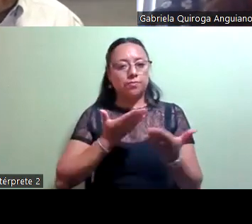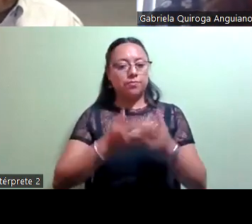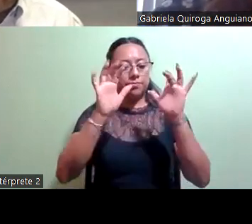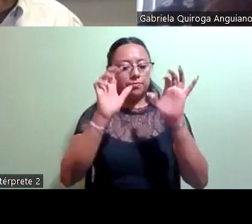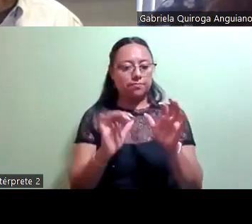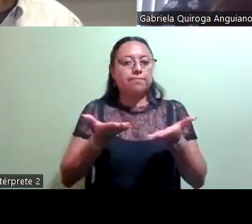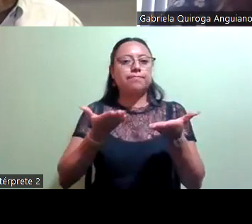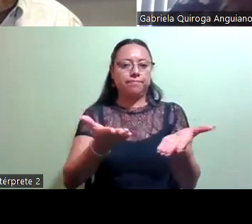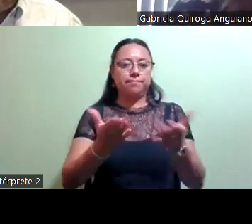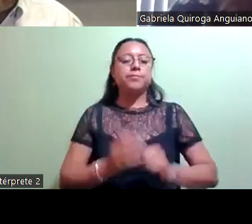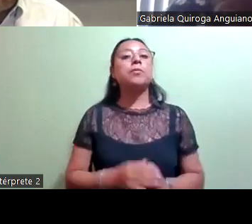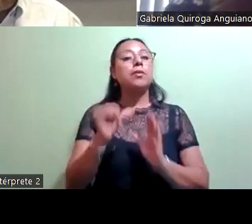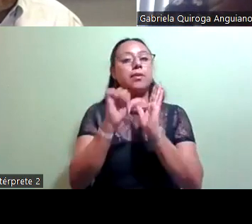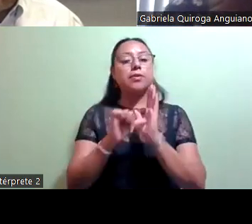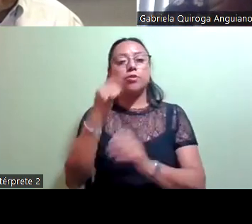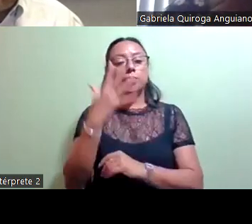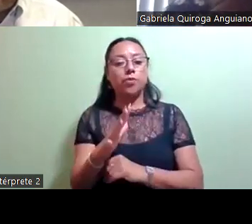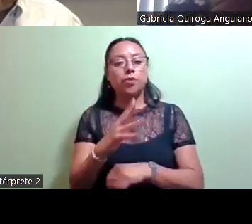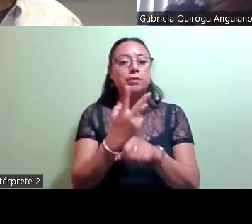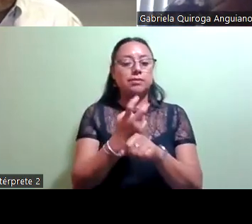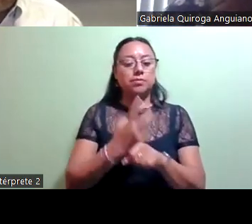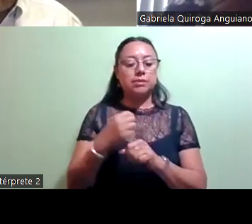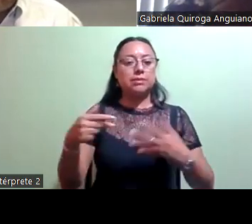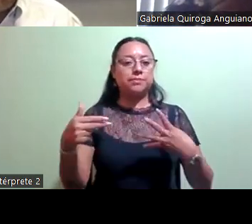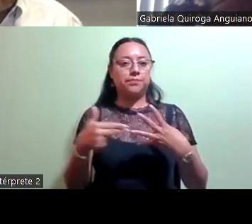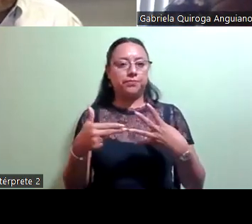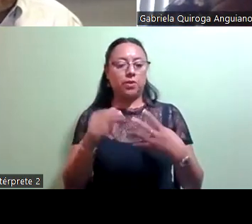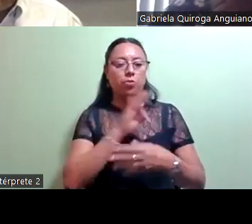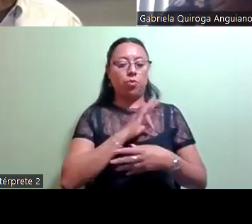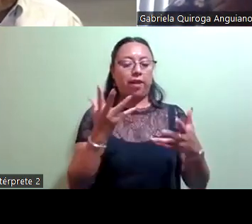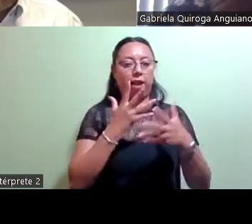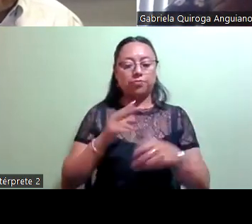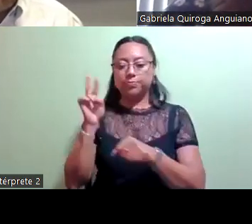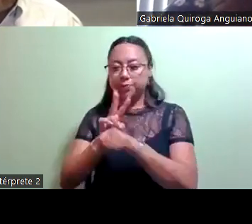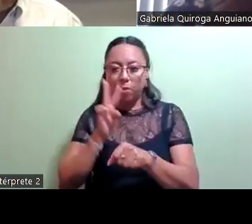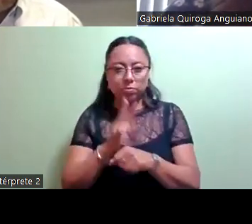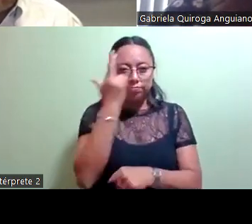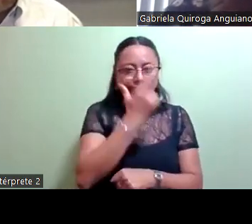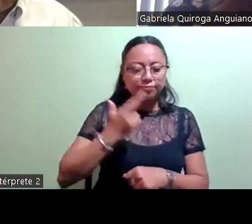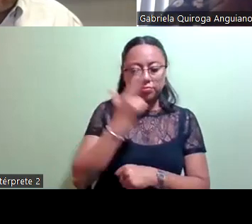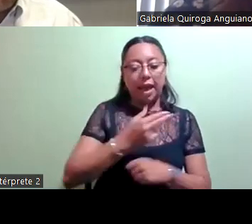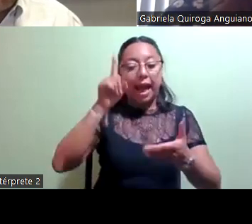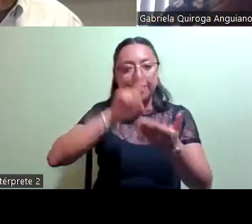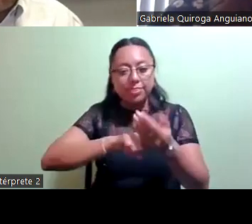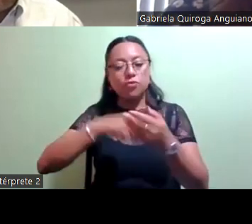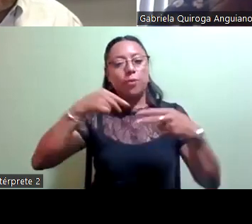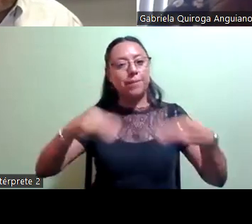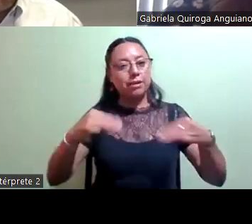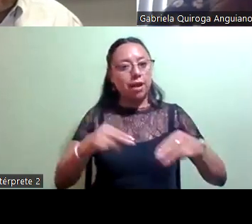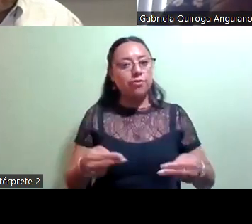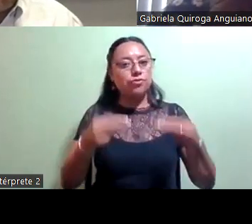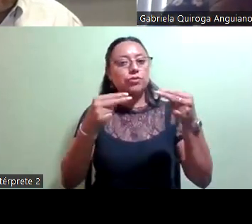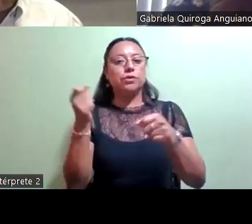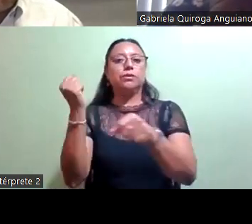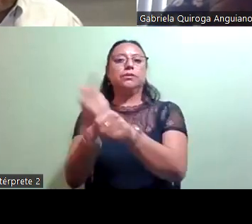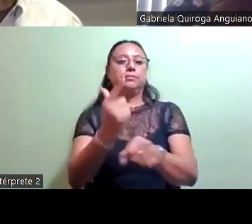siguiente: artículo 10 bis, inciso H, realizar operativos en los mercados y establecimientos que se tengan